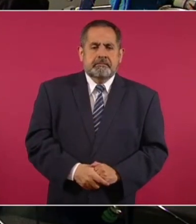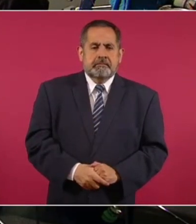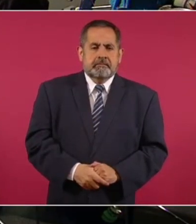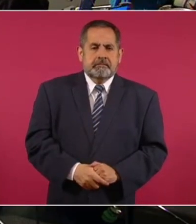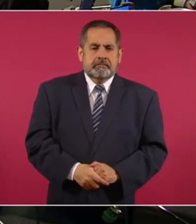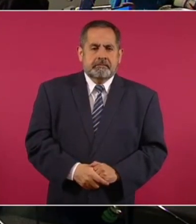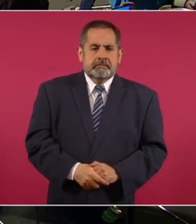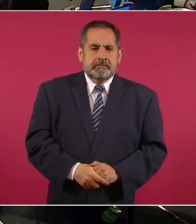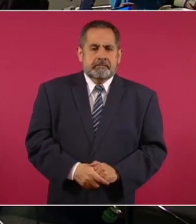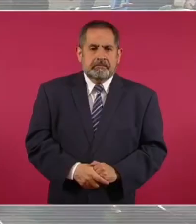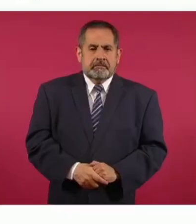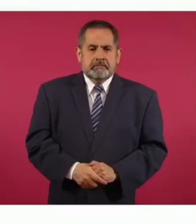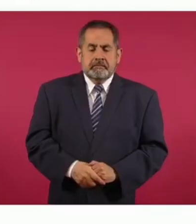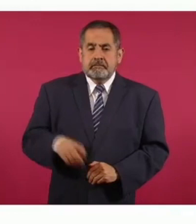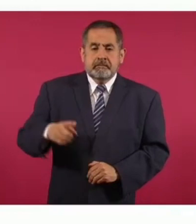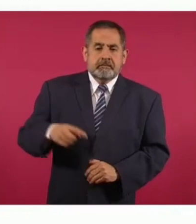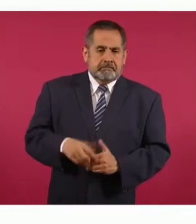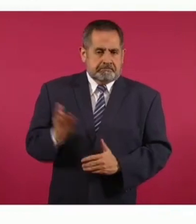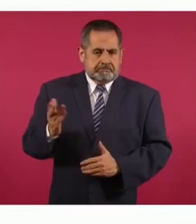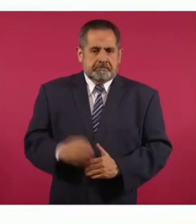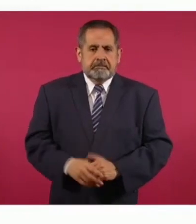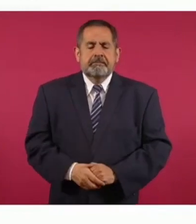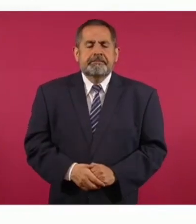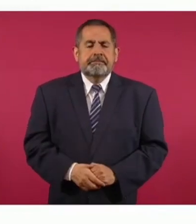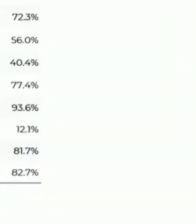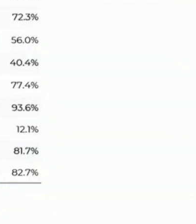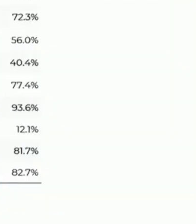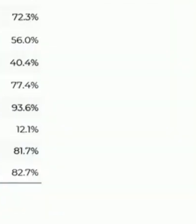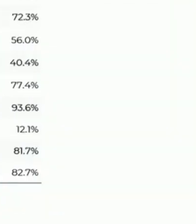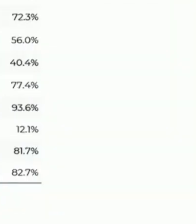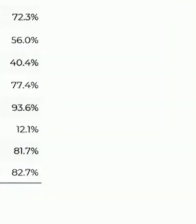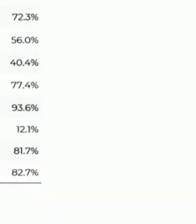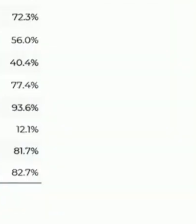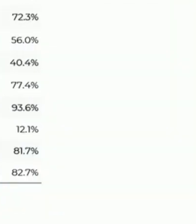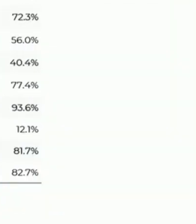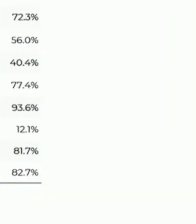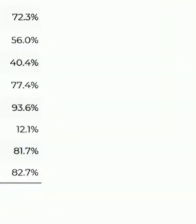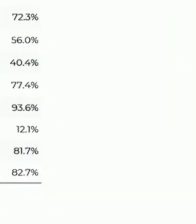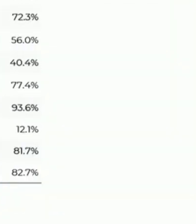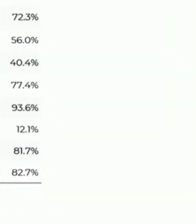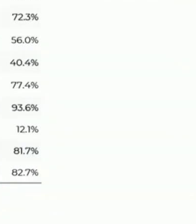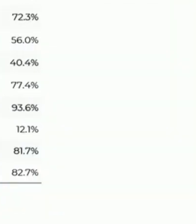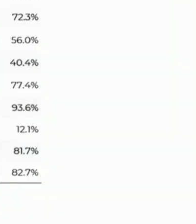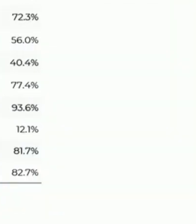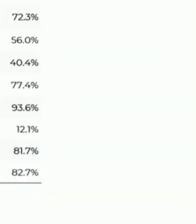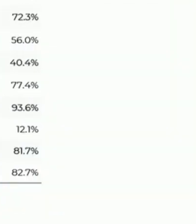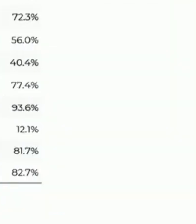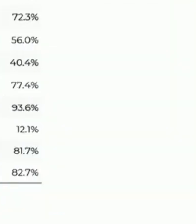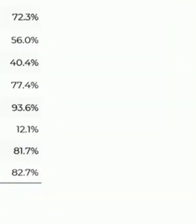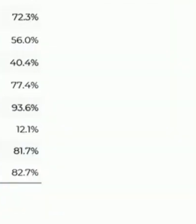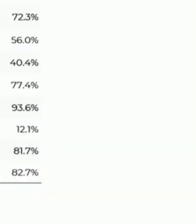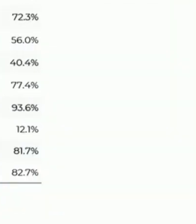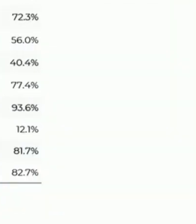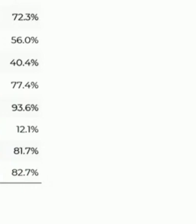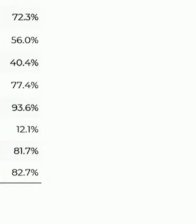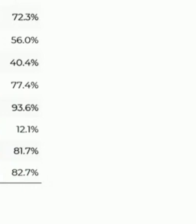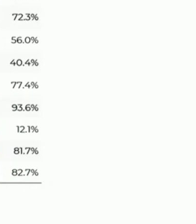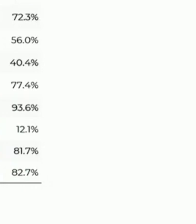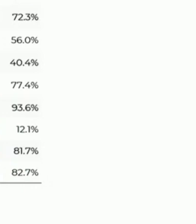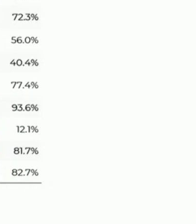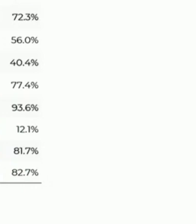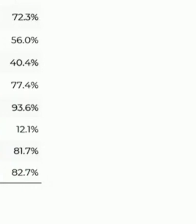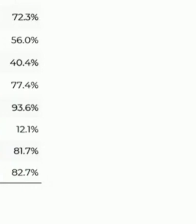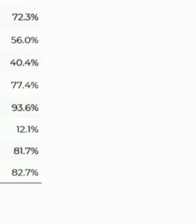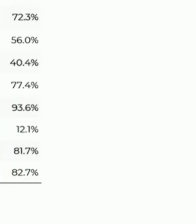La nómina educativa de Michoacán, que es algo especial, que iniciamos